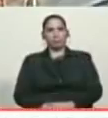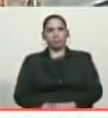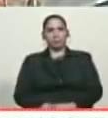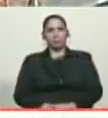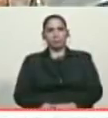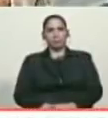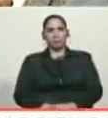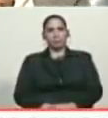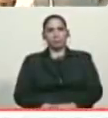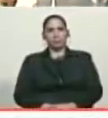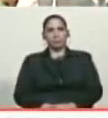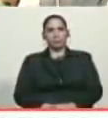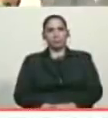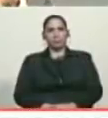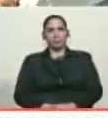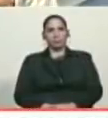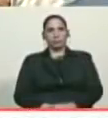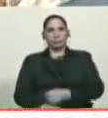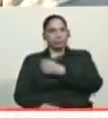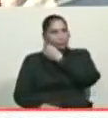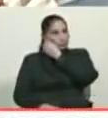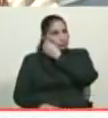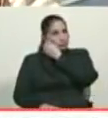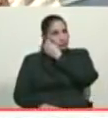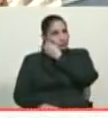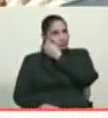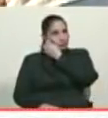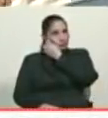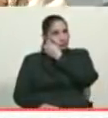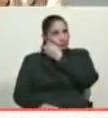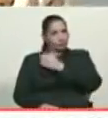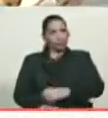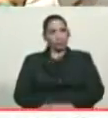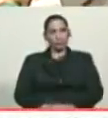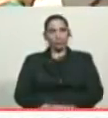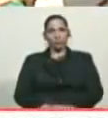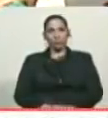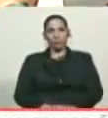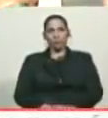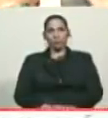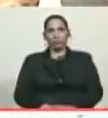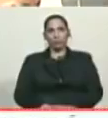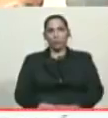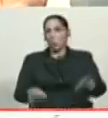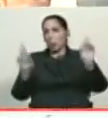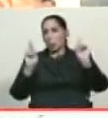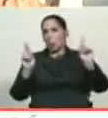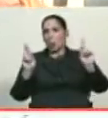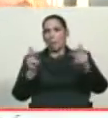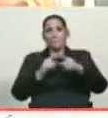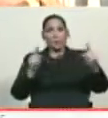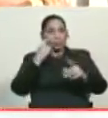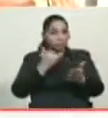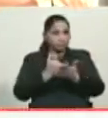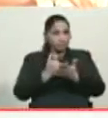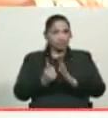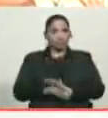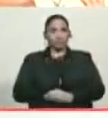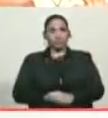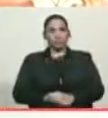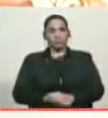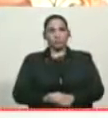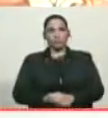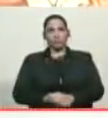esté el presidente Maduro acá. ¿Ah? Suena fuerte que esté el presidente. Ojalá, Maduro. ojalá. Pero